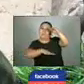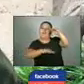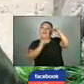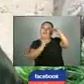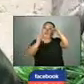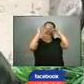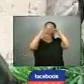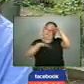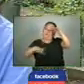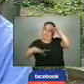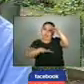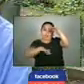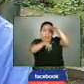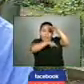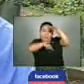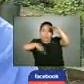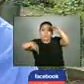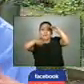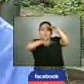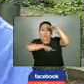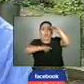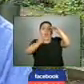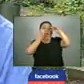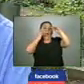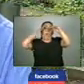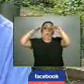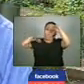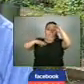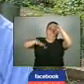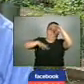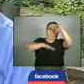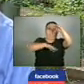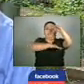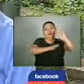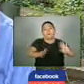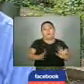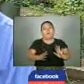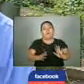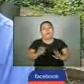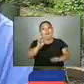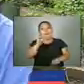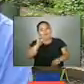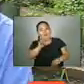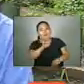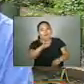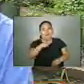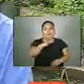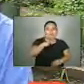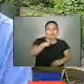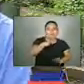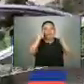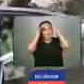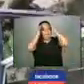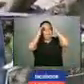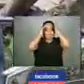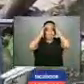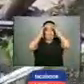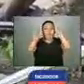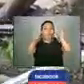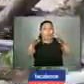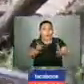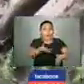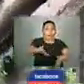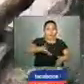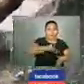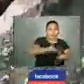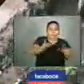Y a los edificios de abajo se les ha ido toda el agua con una gran fuerza. Entonces es una situación bien preocupante, porque el temor